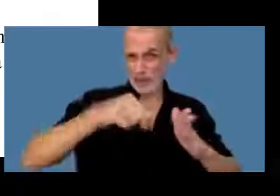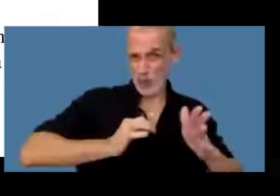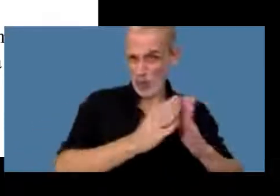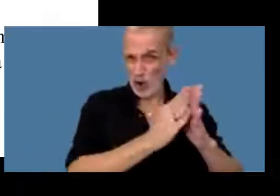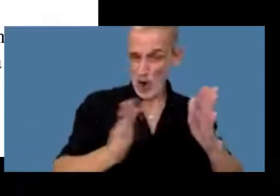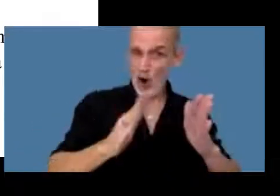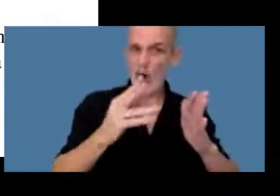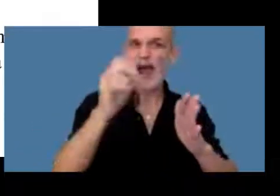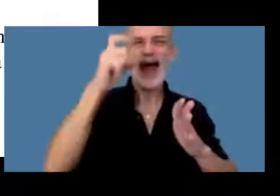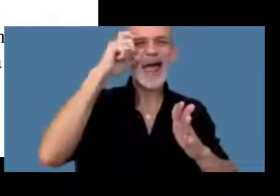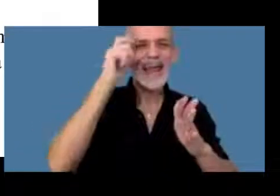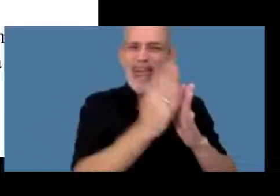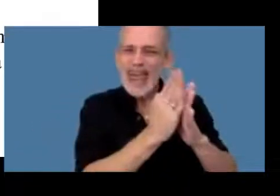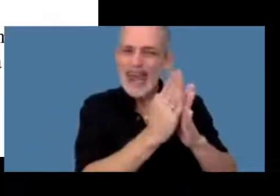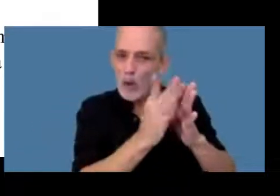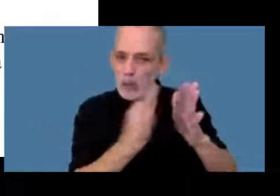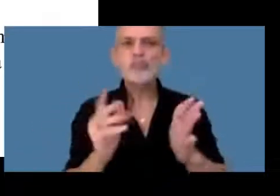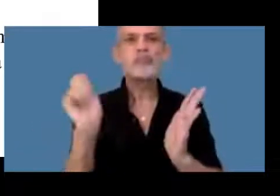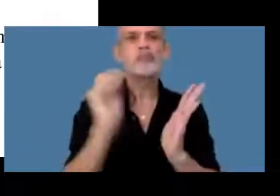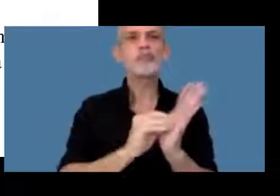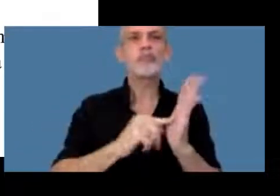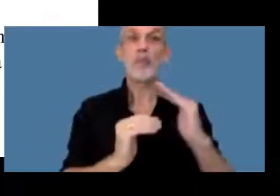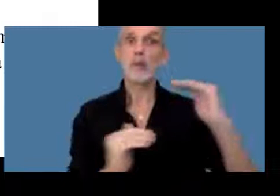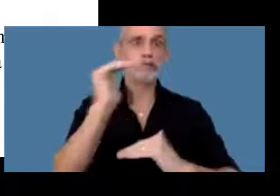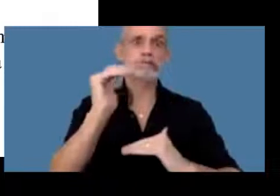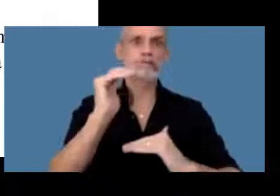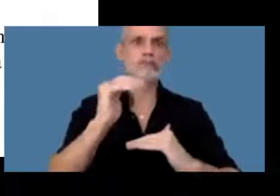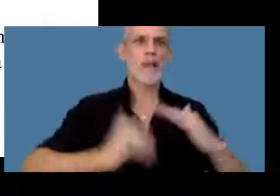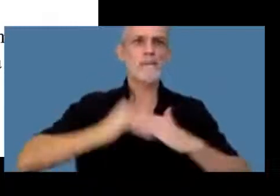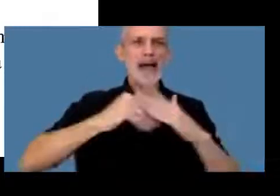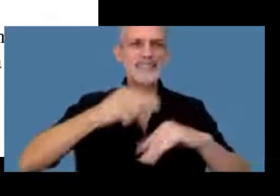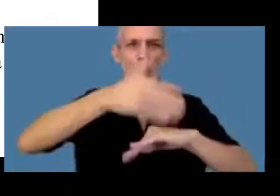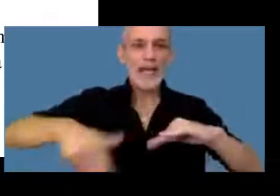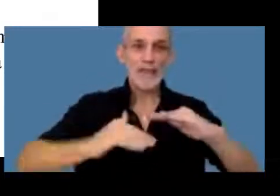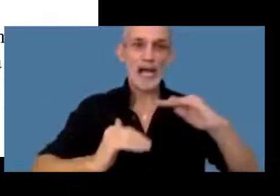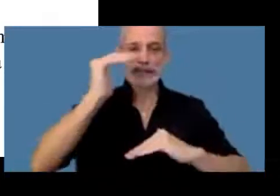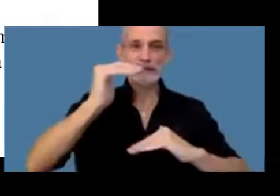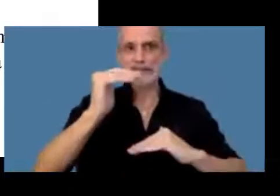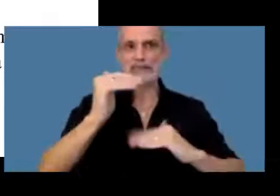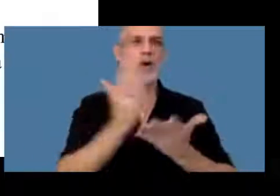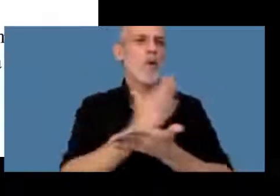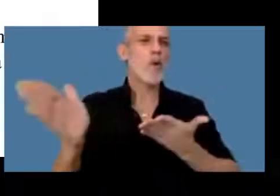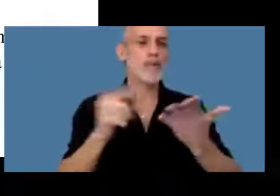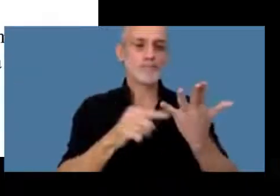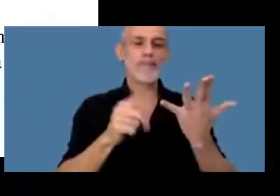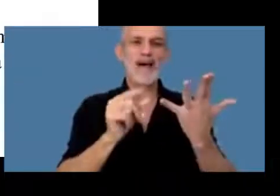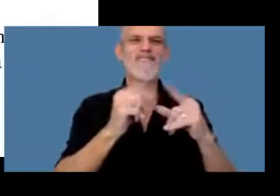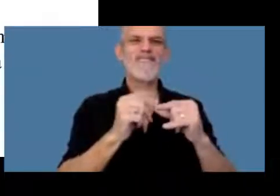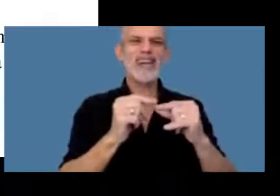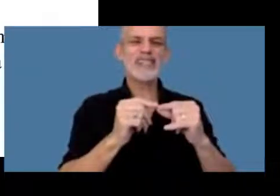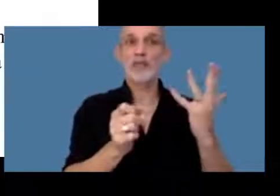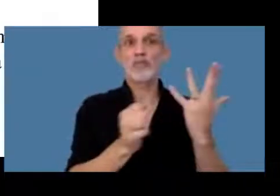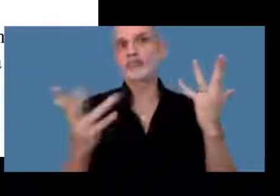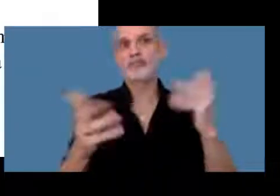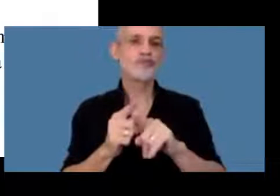se encuentren inscriptos excediendo el límite máximo, se hayan excluidos a partir de esa fecha. Es como un